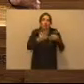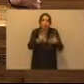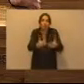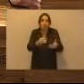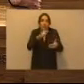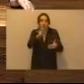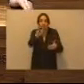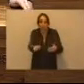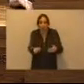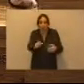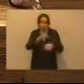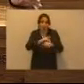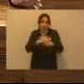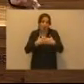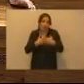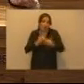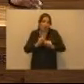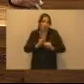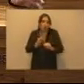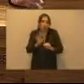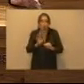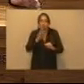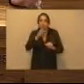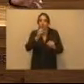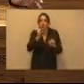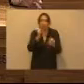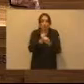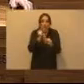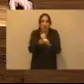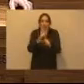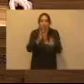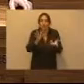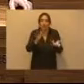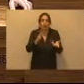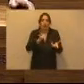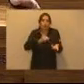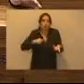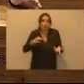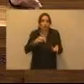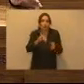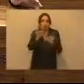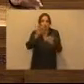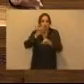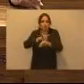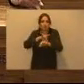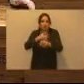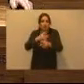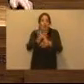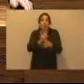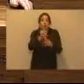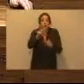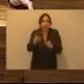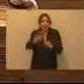voluntad del paciente, motivos personales, laborales o de libre elección de médico, y aquellos otros pacientes cuya cita